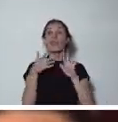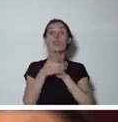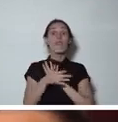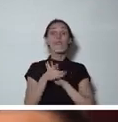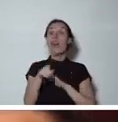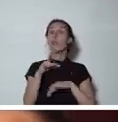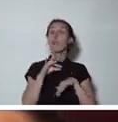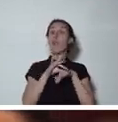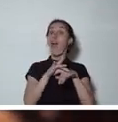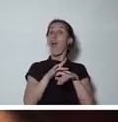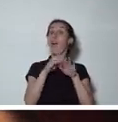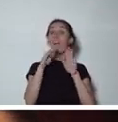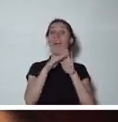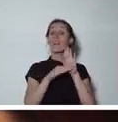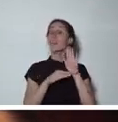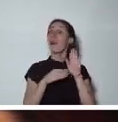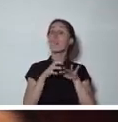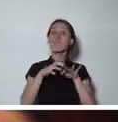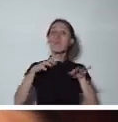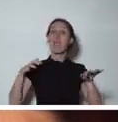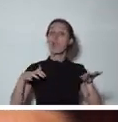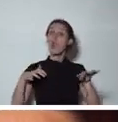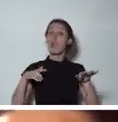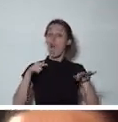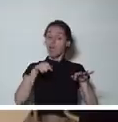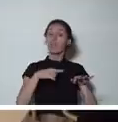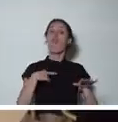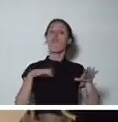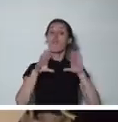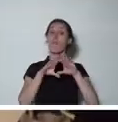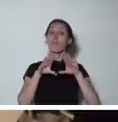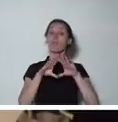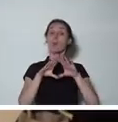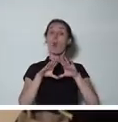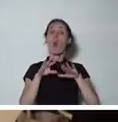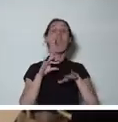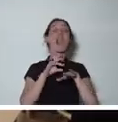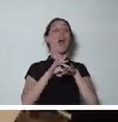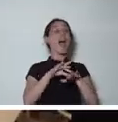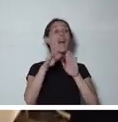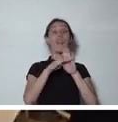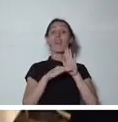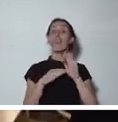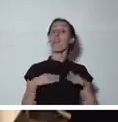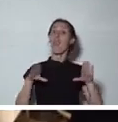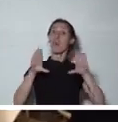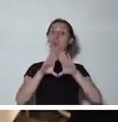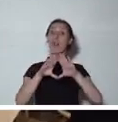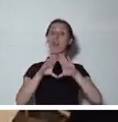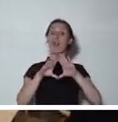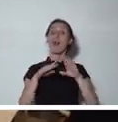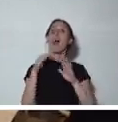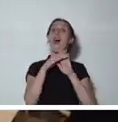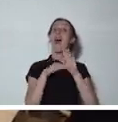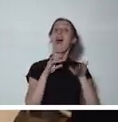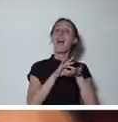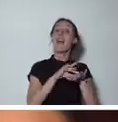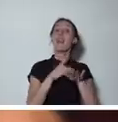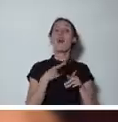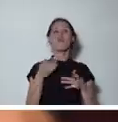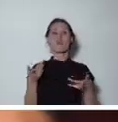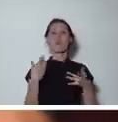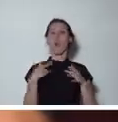mayoría la agenda de los feminismos la agenda de la igualdad la agenda de los cuidados que estuvimos trabajando y